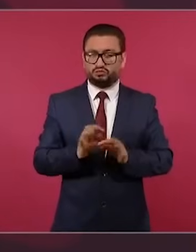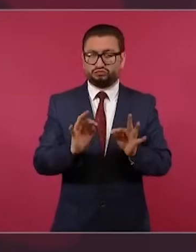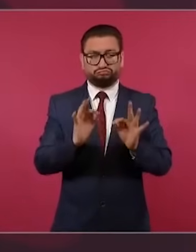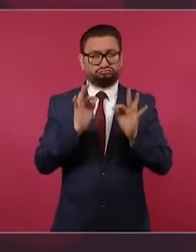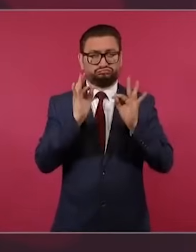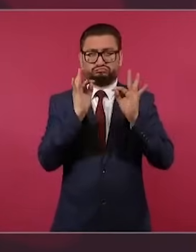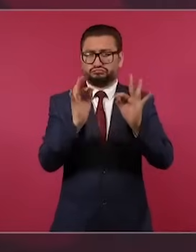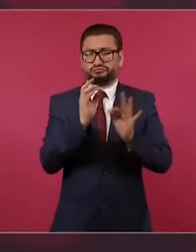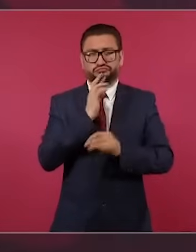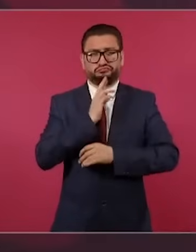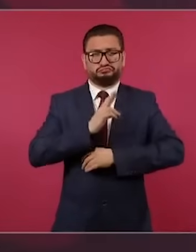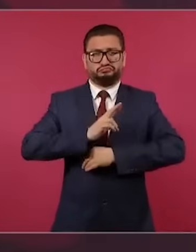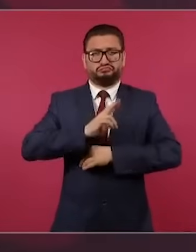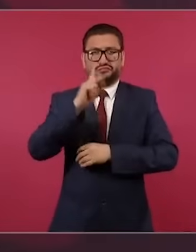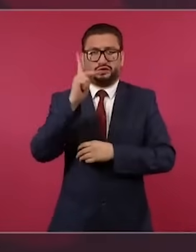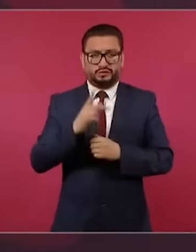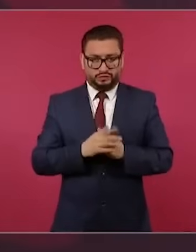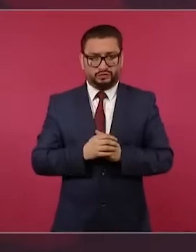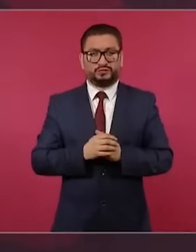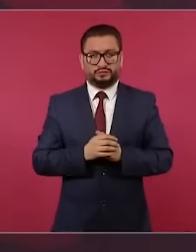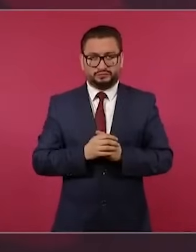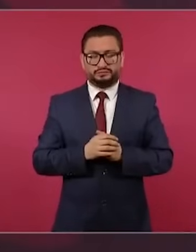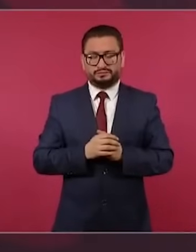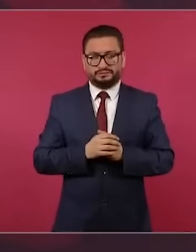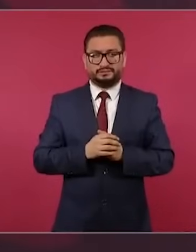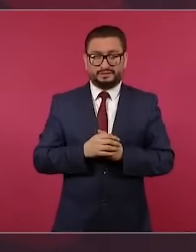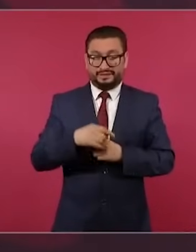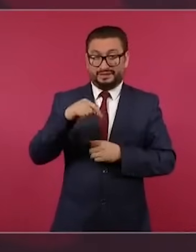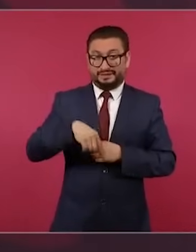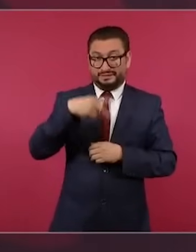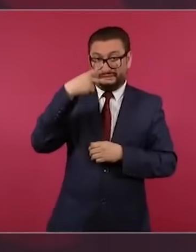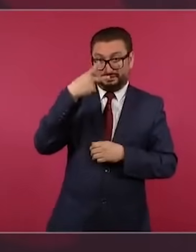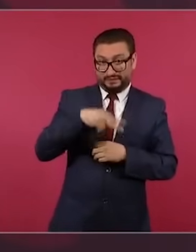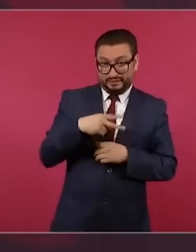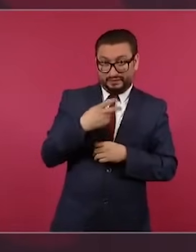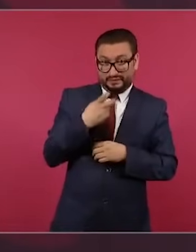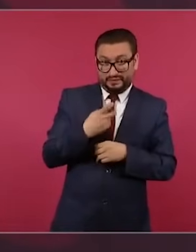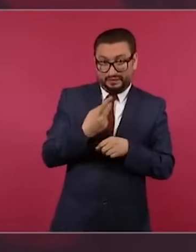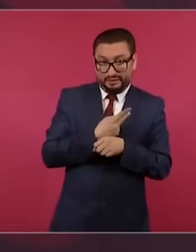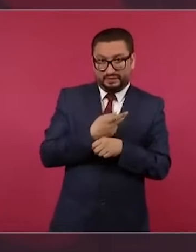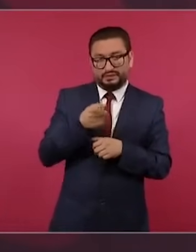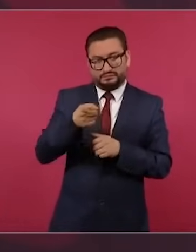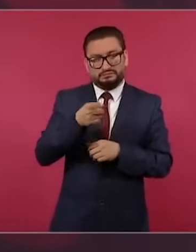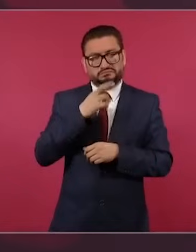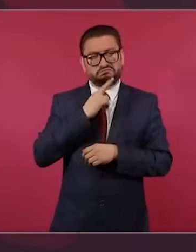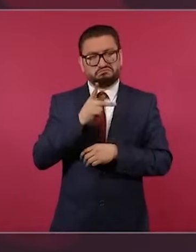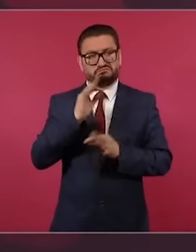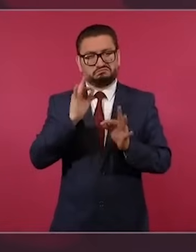es lo mejor que le pudo haber pasado a México en este tiempo.